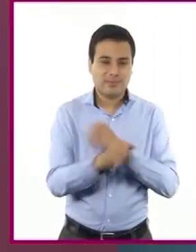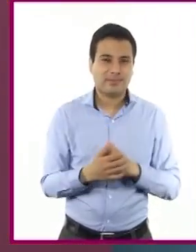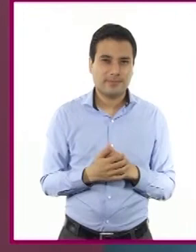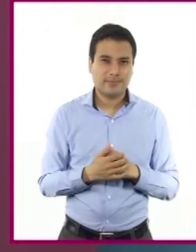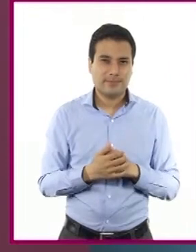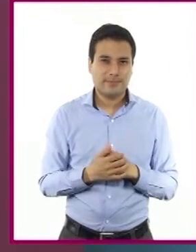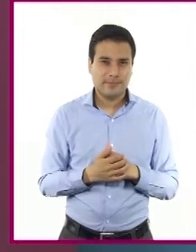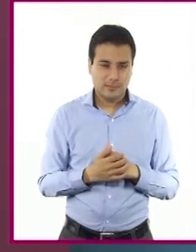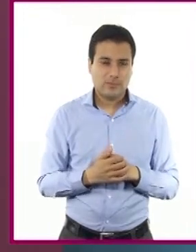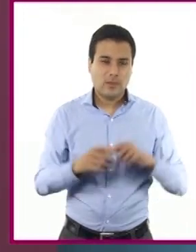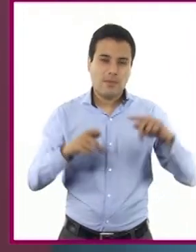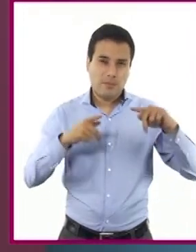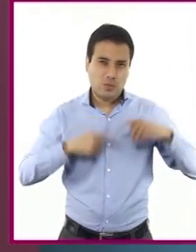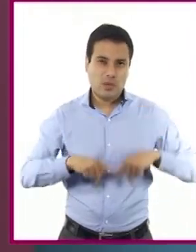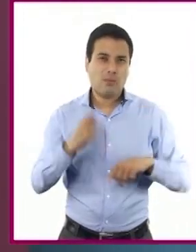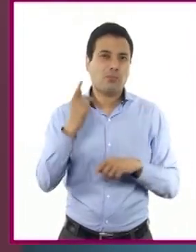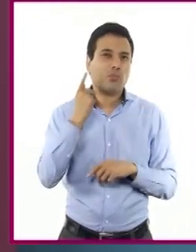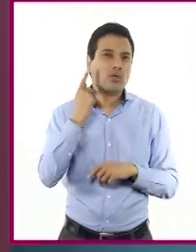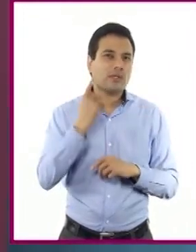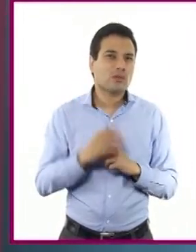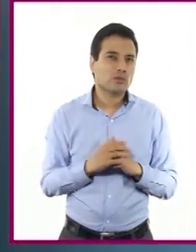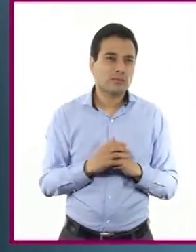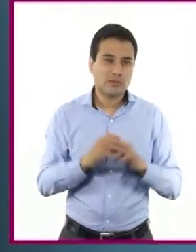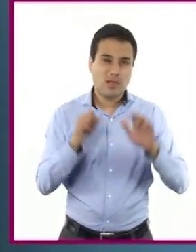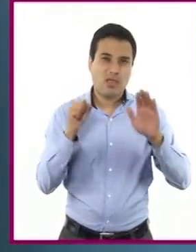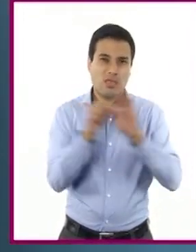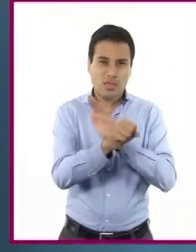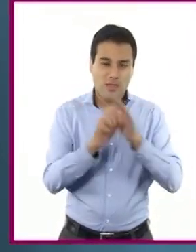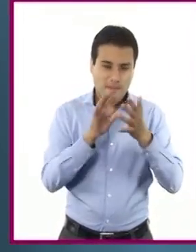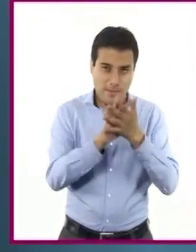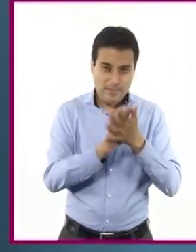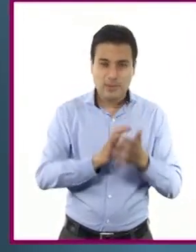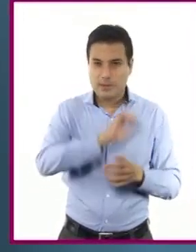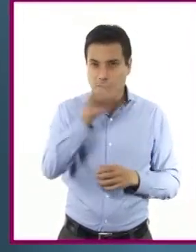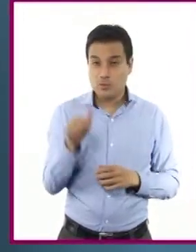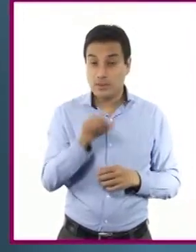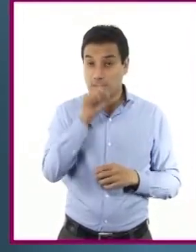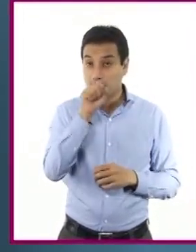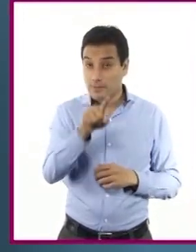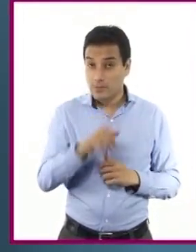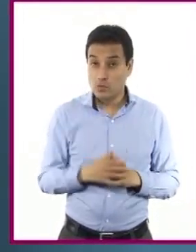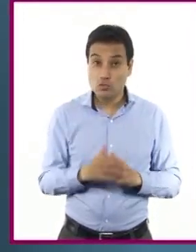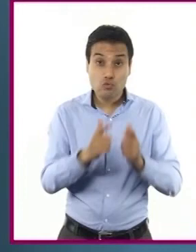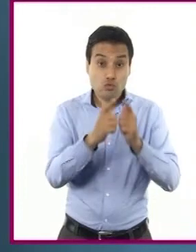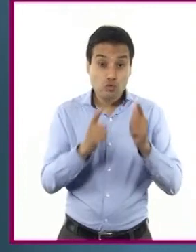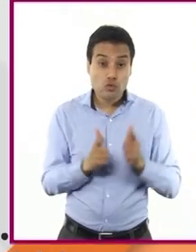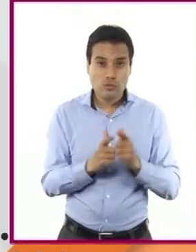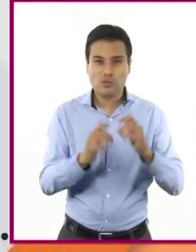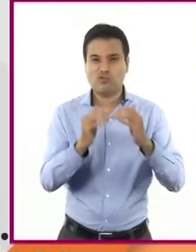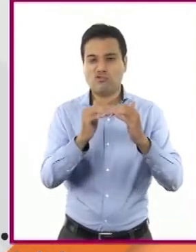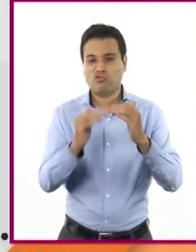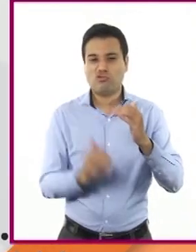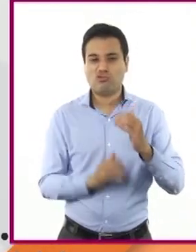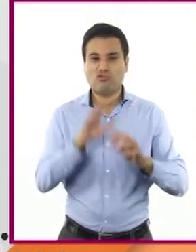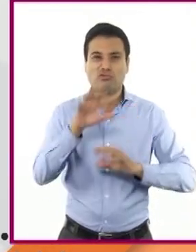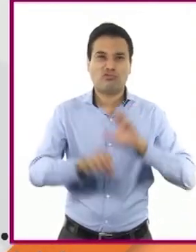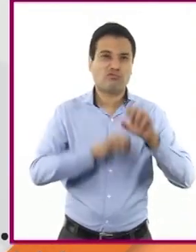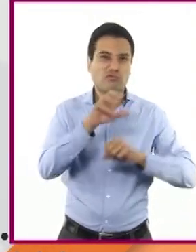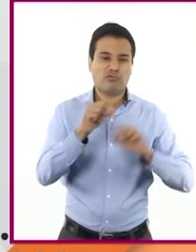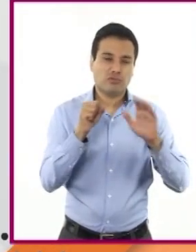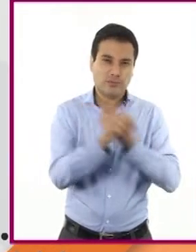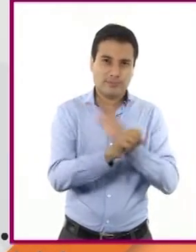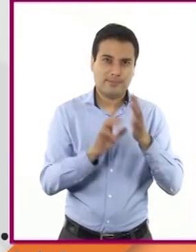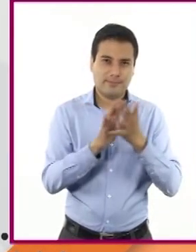a prisioneros políticos y, más tarde, destinados para los grupos que consideraban inferiores. El Estado